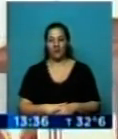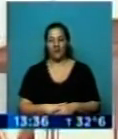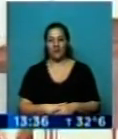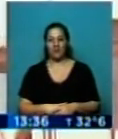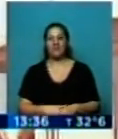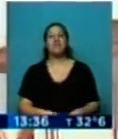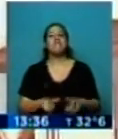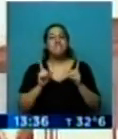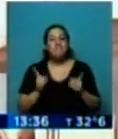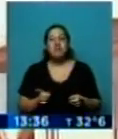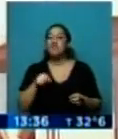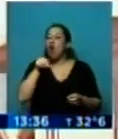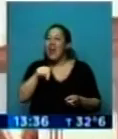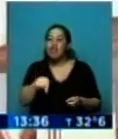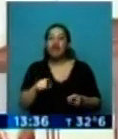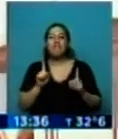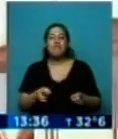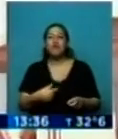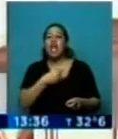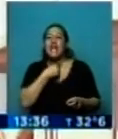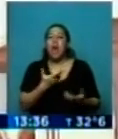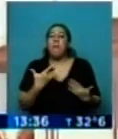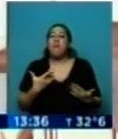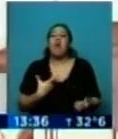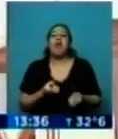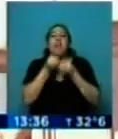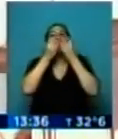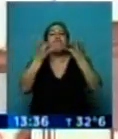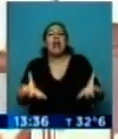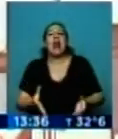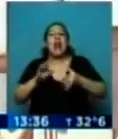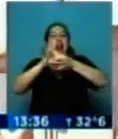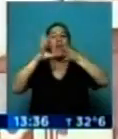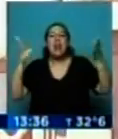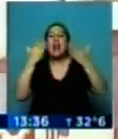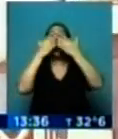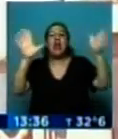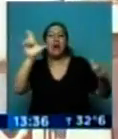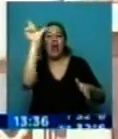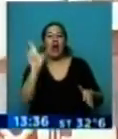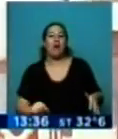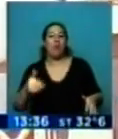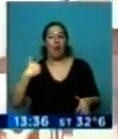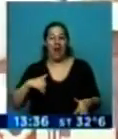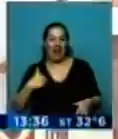Esto es lo que quiero, que nos podamos expresar en libertad en la República